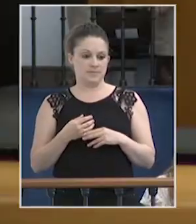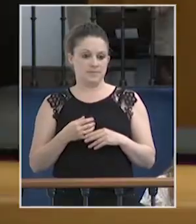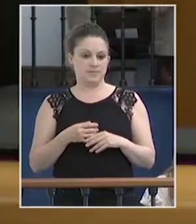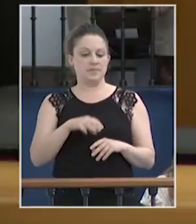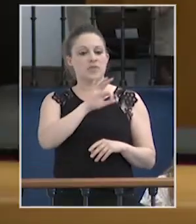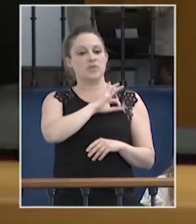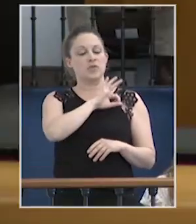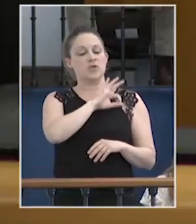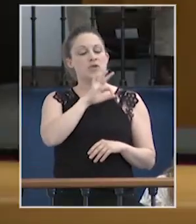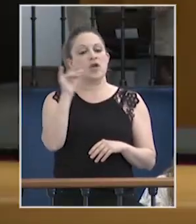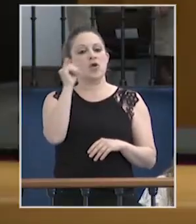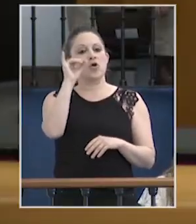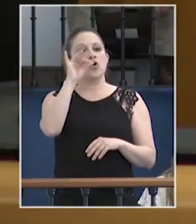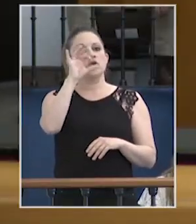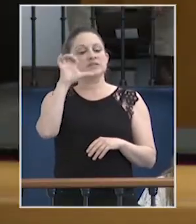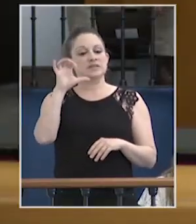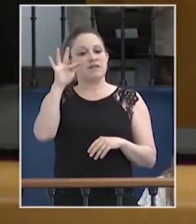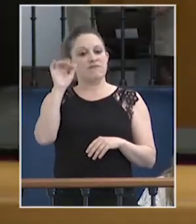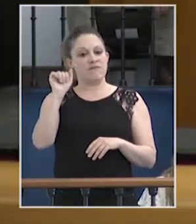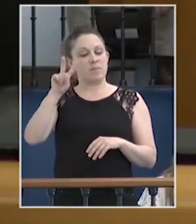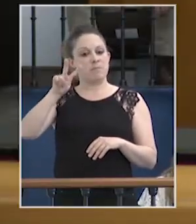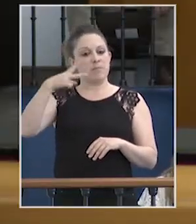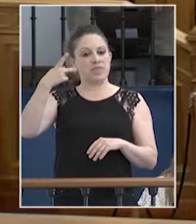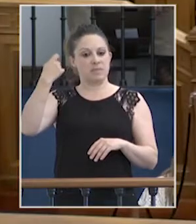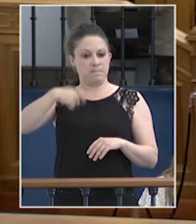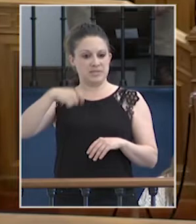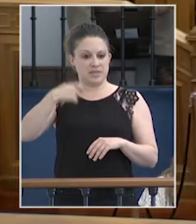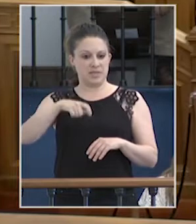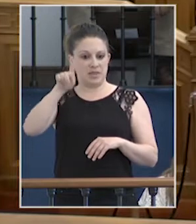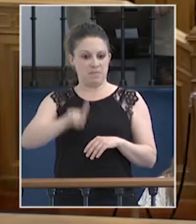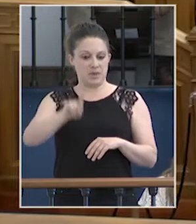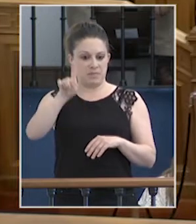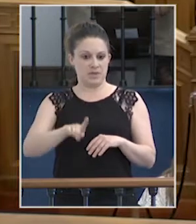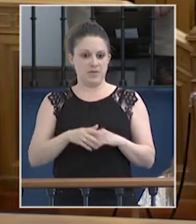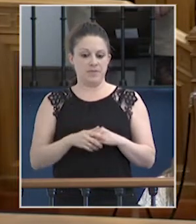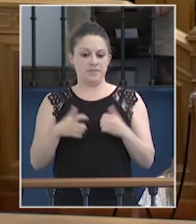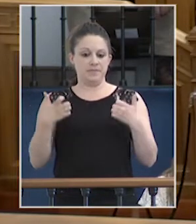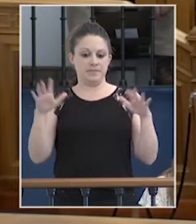Doña Josefa Navarrete Pérez como vicepresidenta primero.